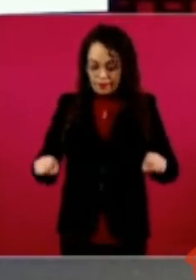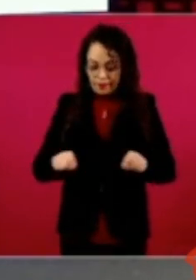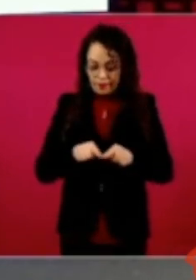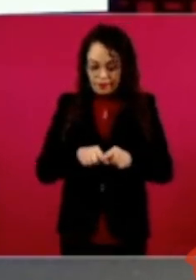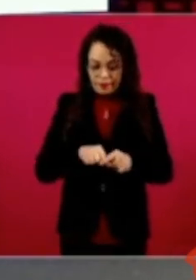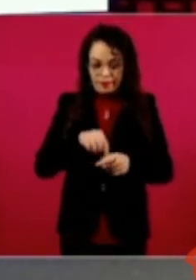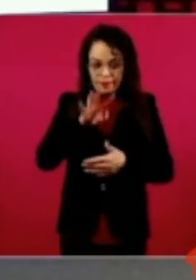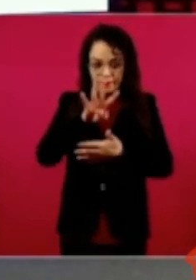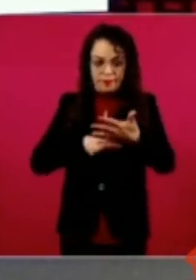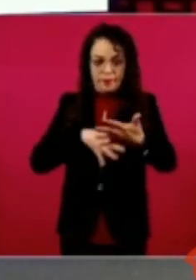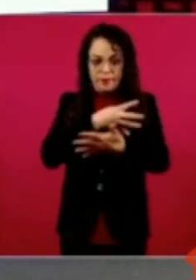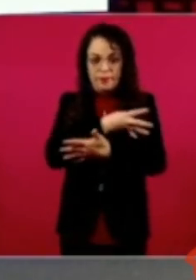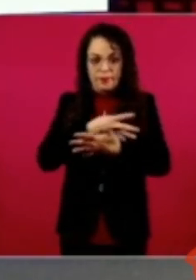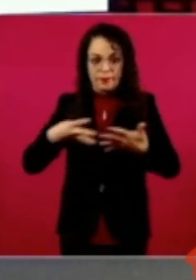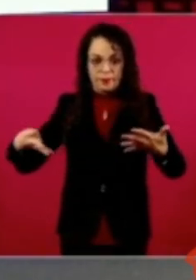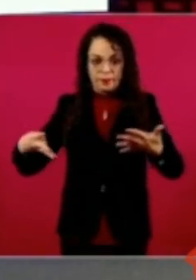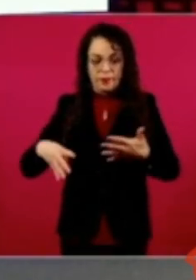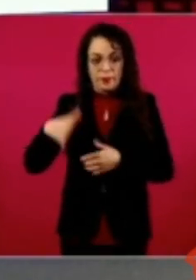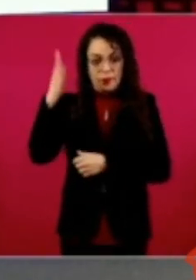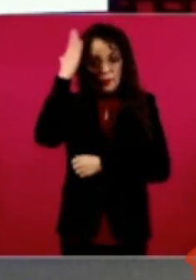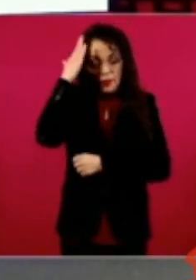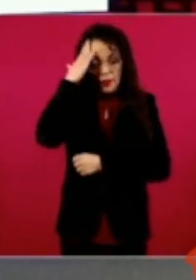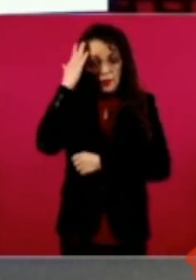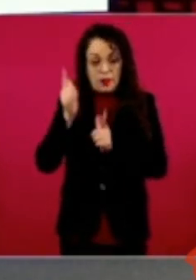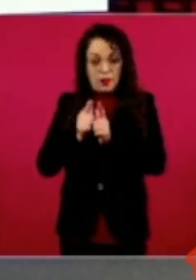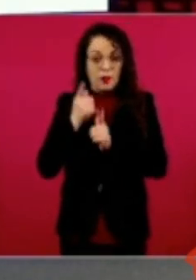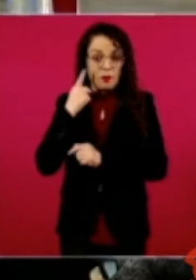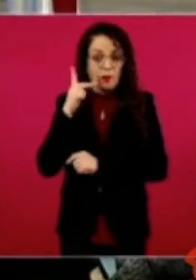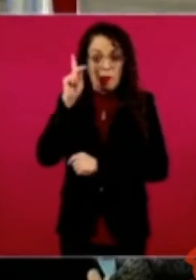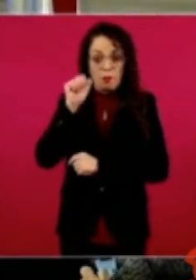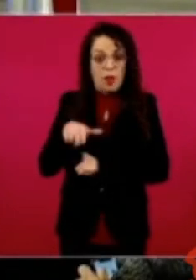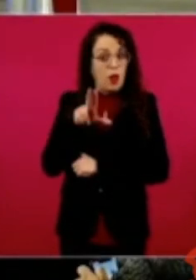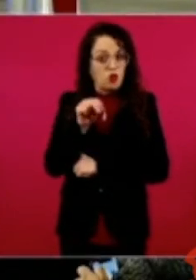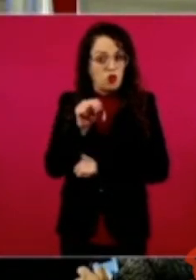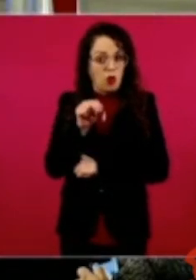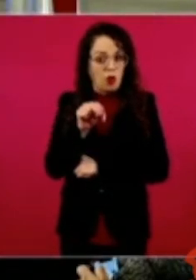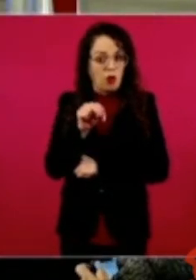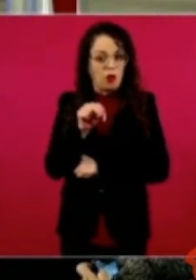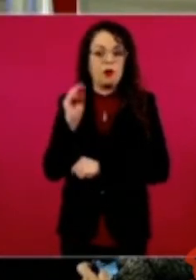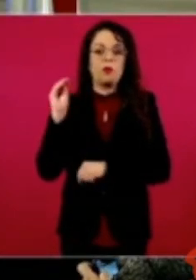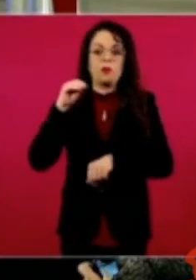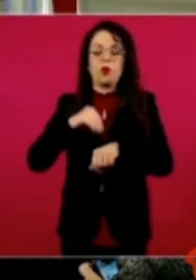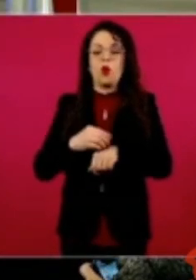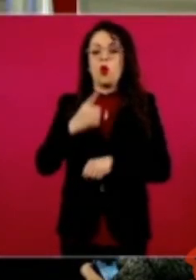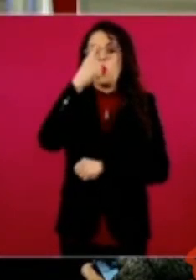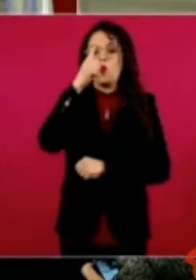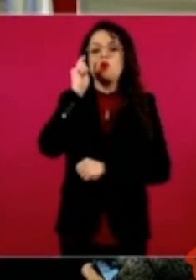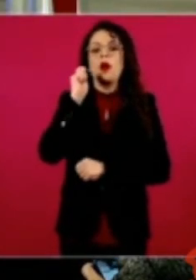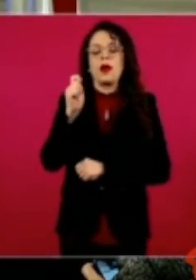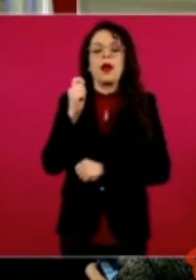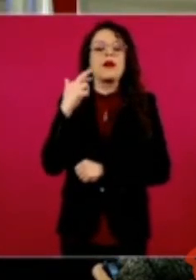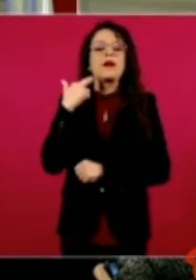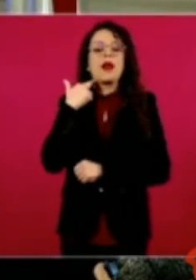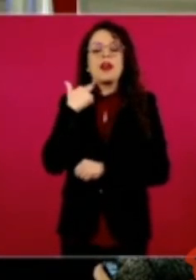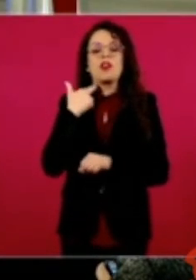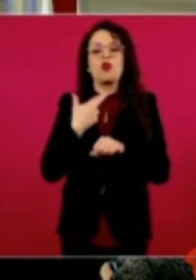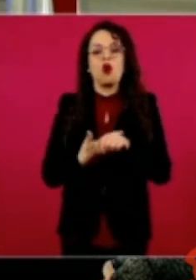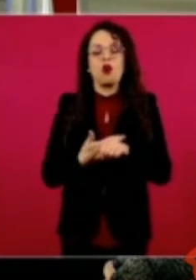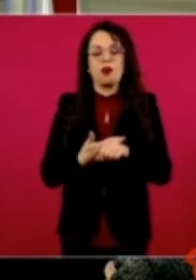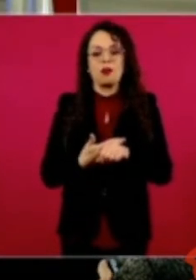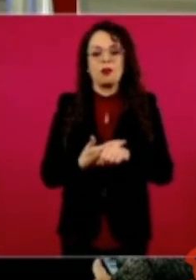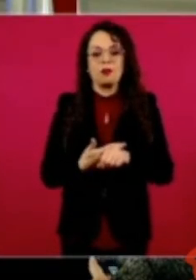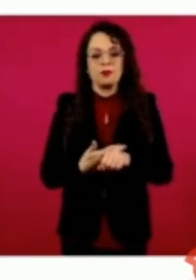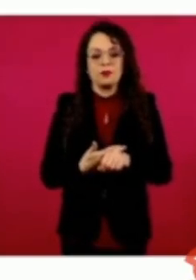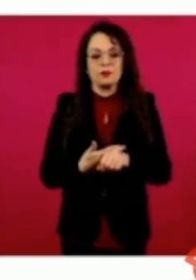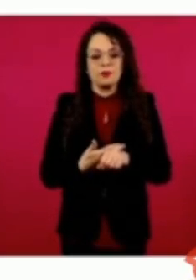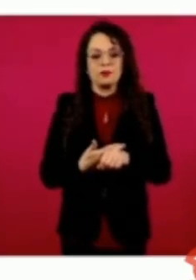que no encabece el Partido de Acción Nacional llevará por lo menos un regidor y dirección